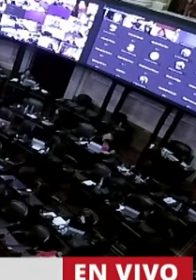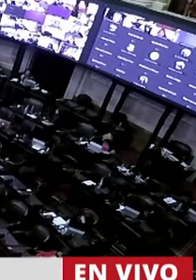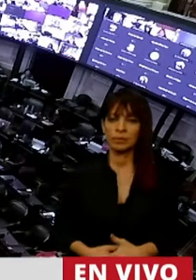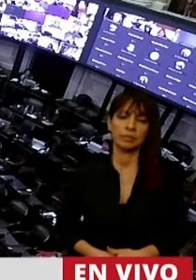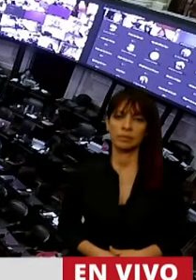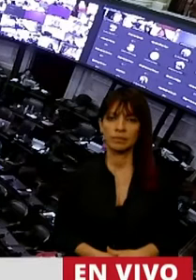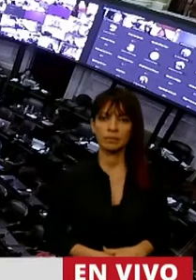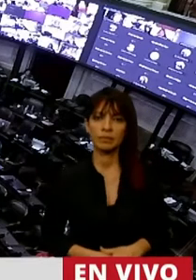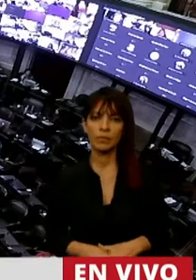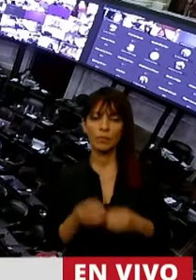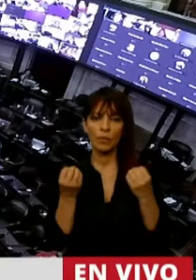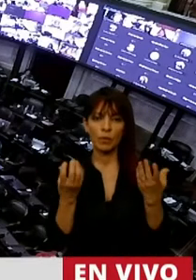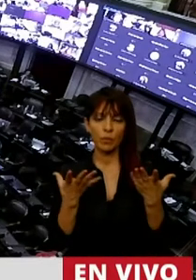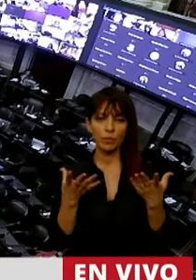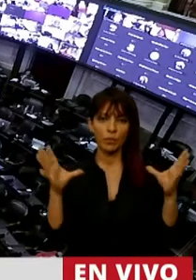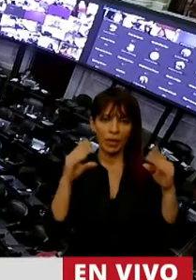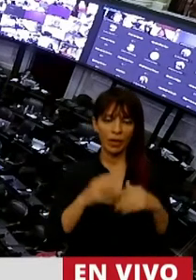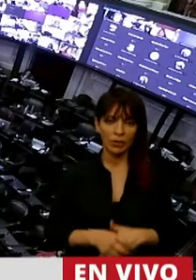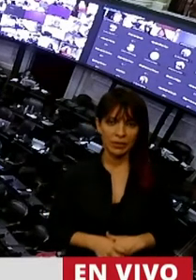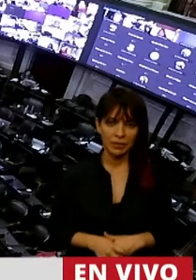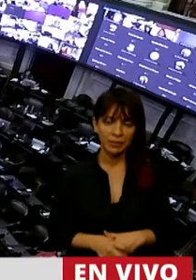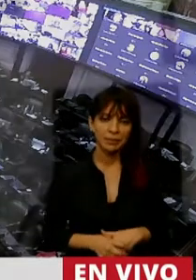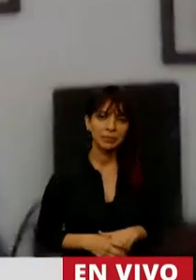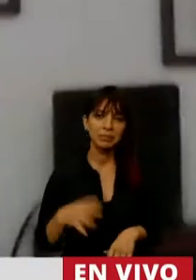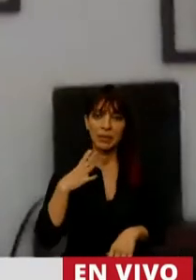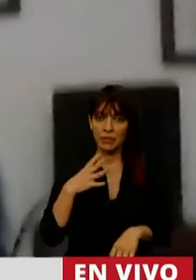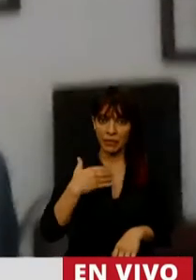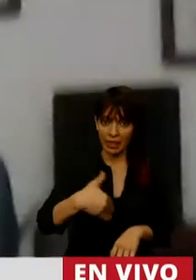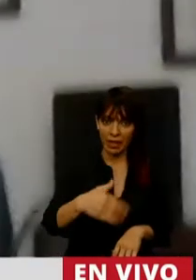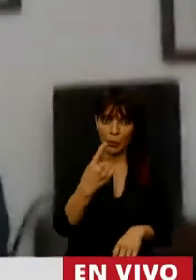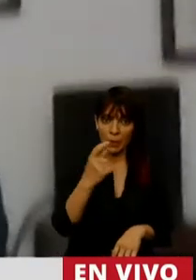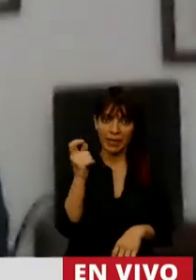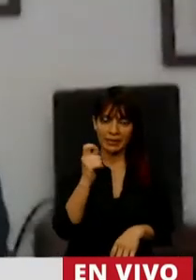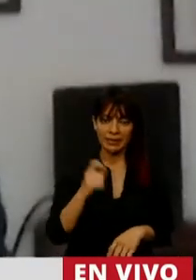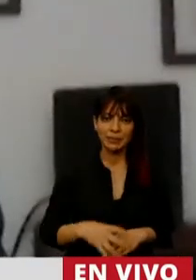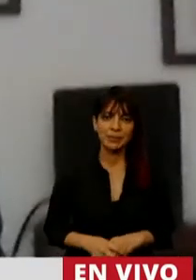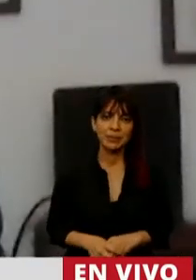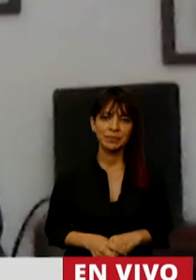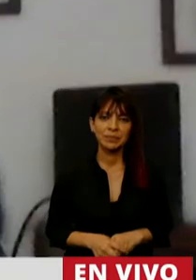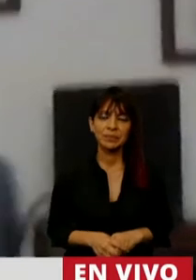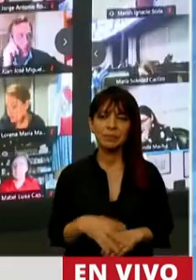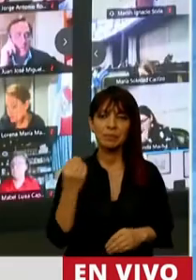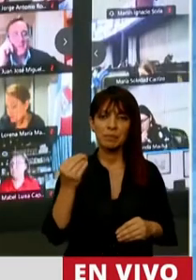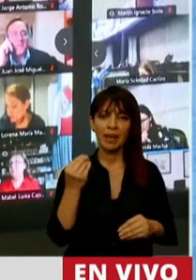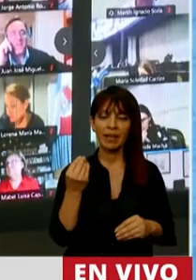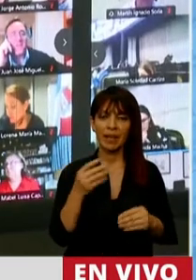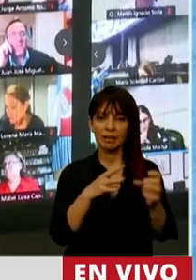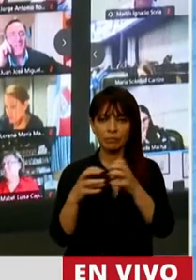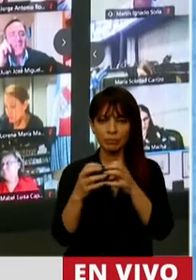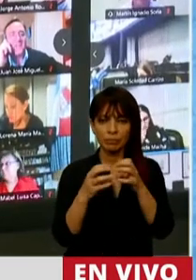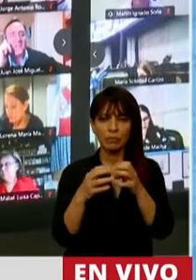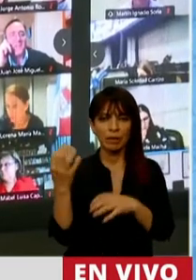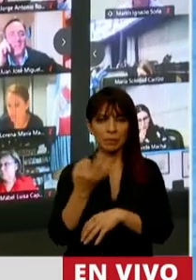Buenas noches. Falta un mes, presidente, para que termine el periodo de sesiones